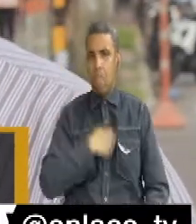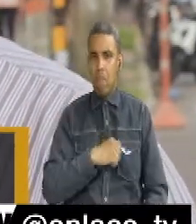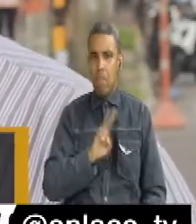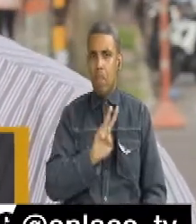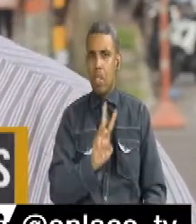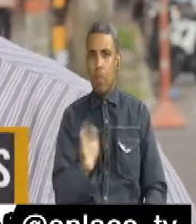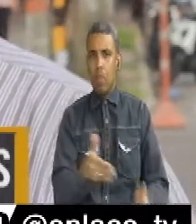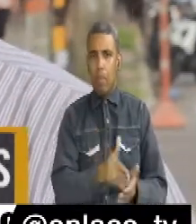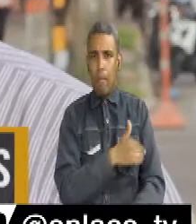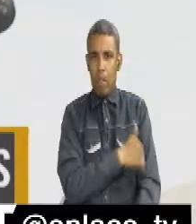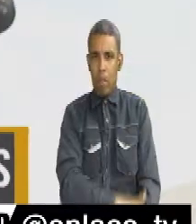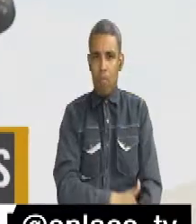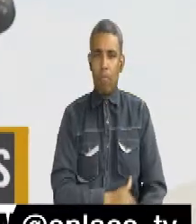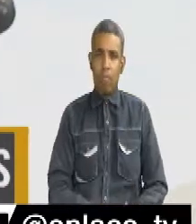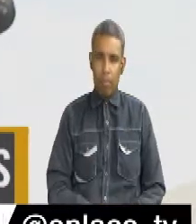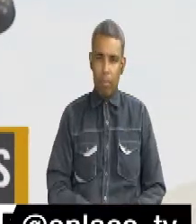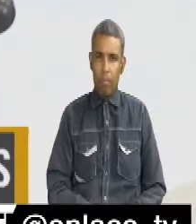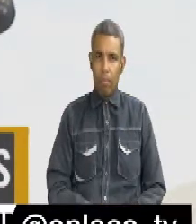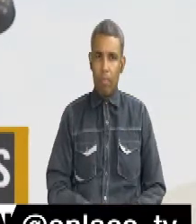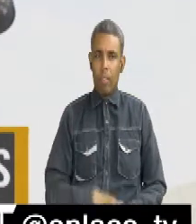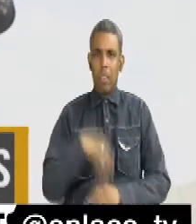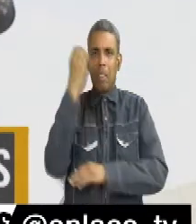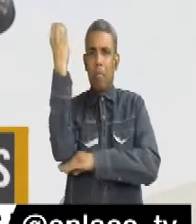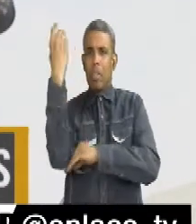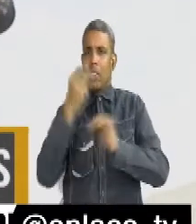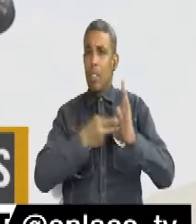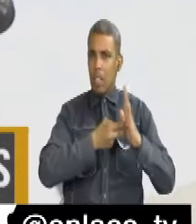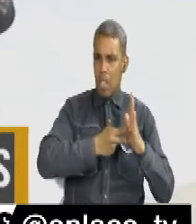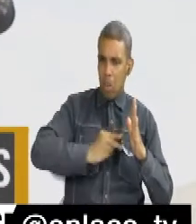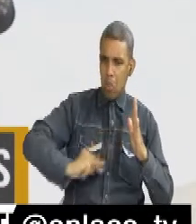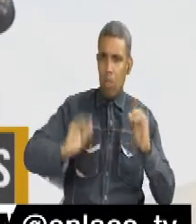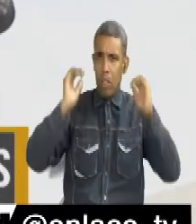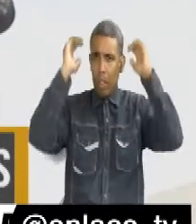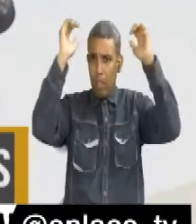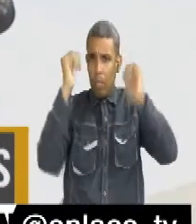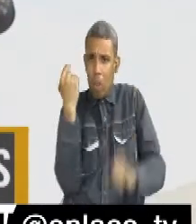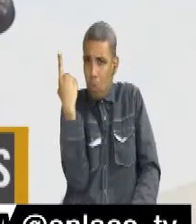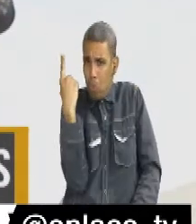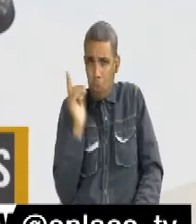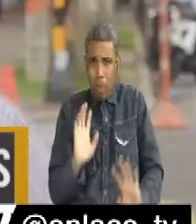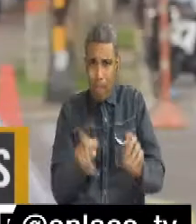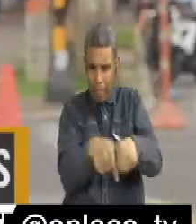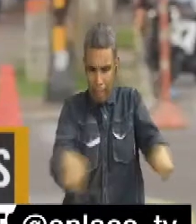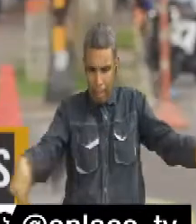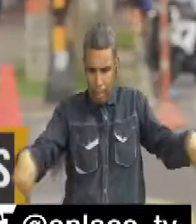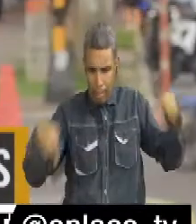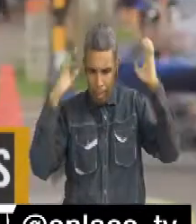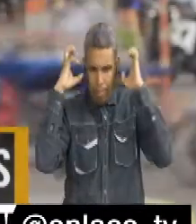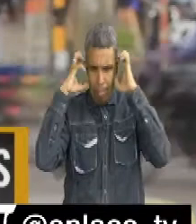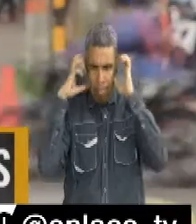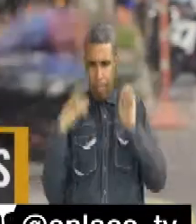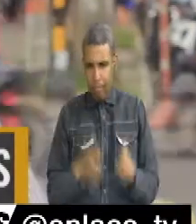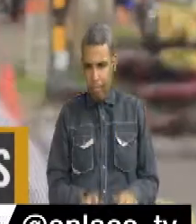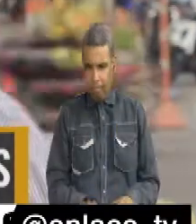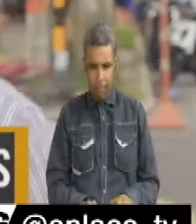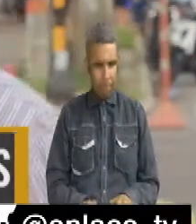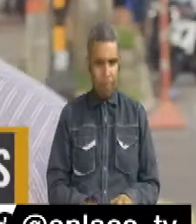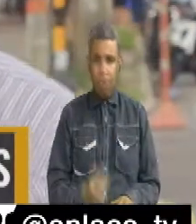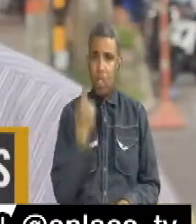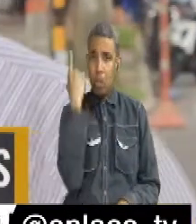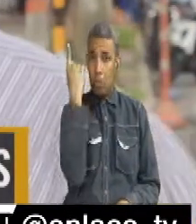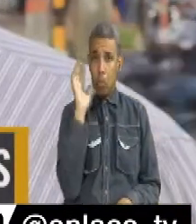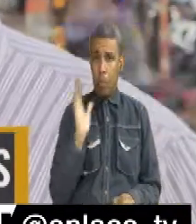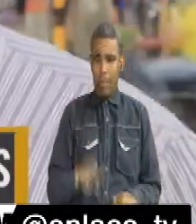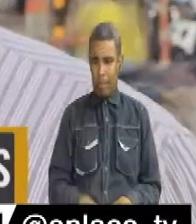mundo, lo que es poder controlar a través de un cuarto de control en el instituto y con